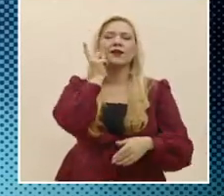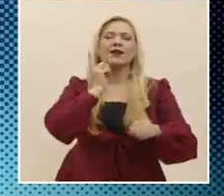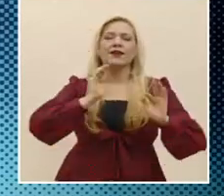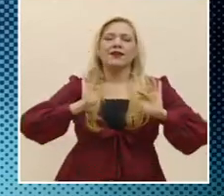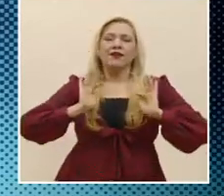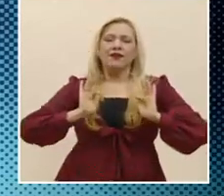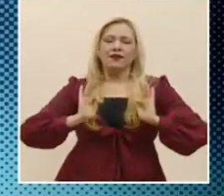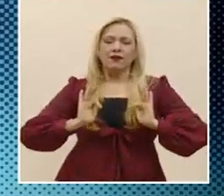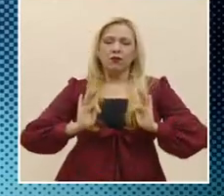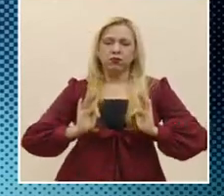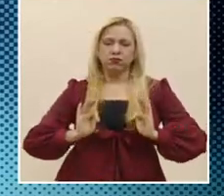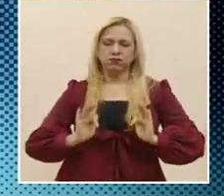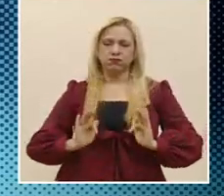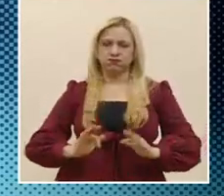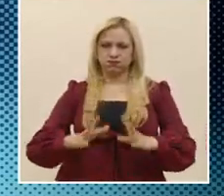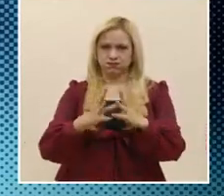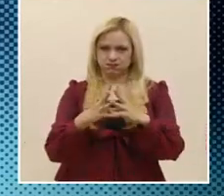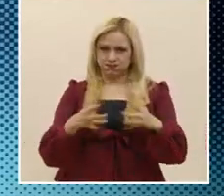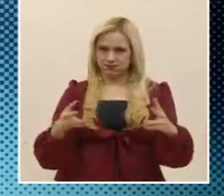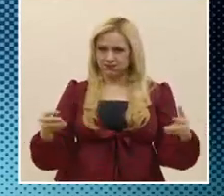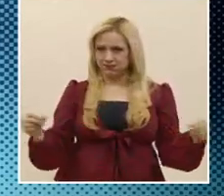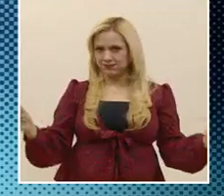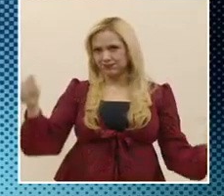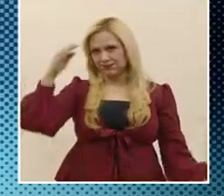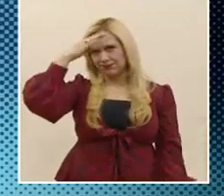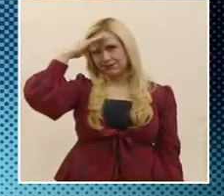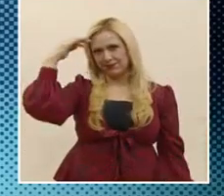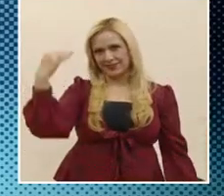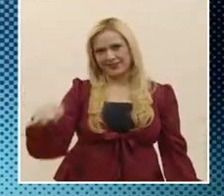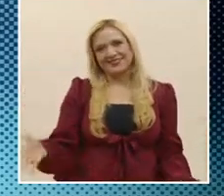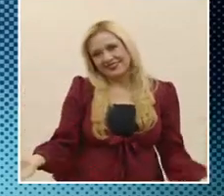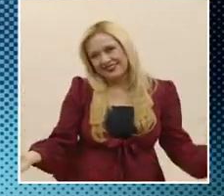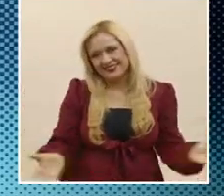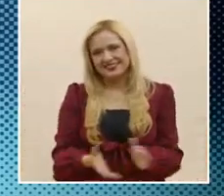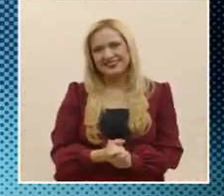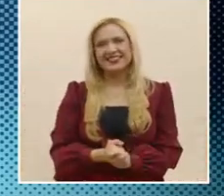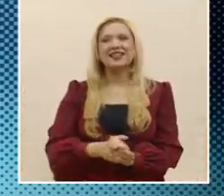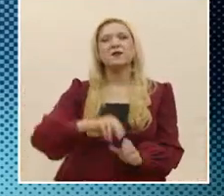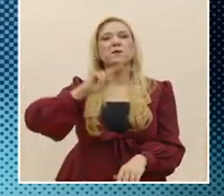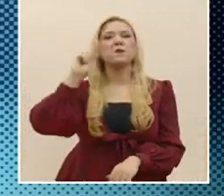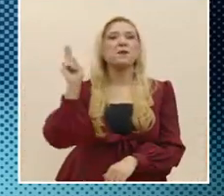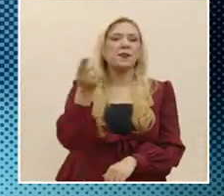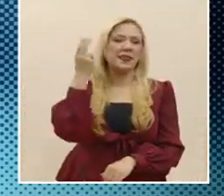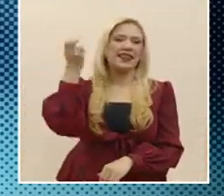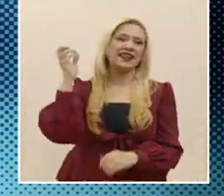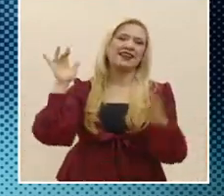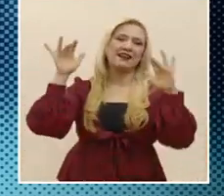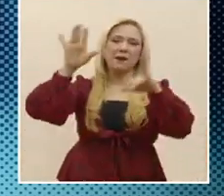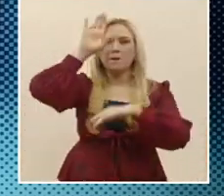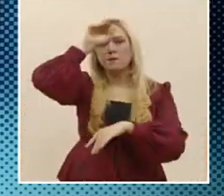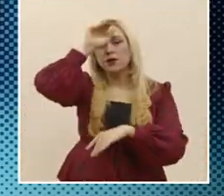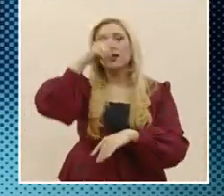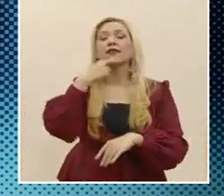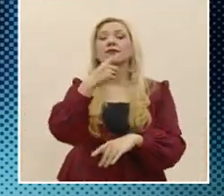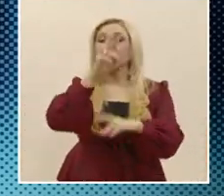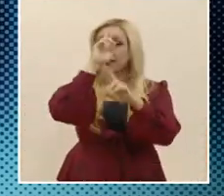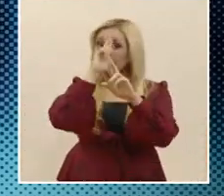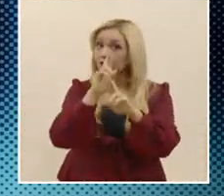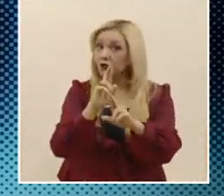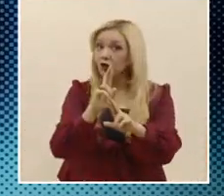tranquila. En la Universidad de Monterrey, la ministra dijo que la tolerancia y el respeto son la base del